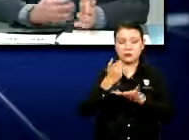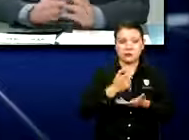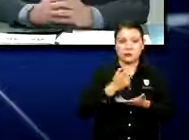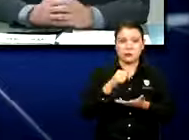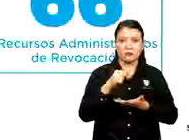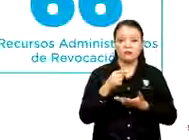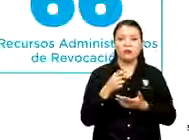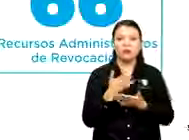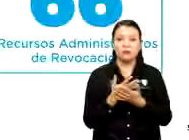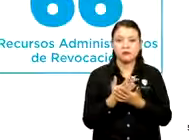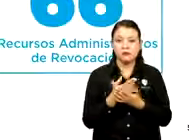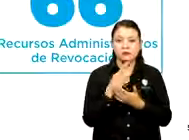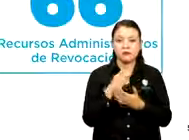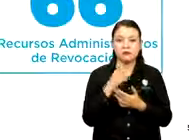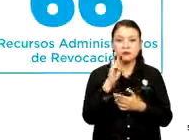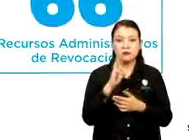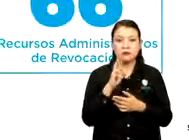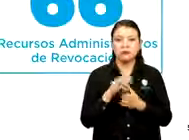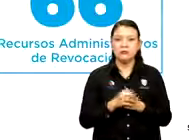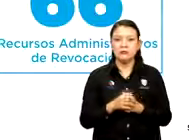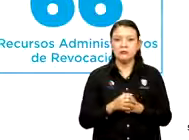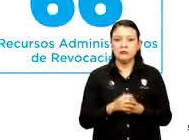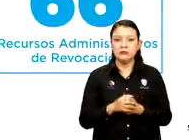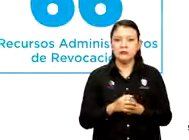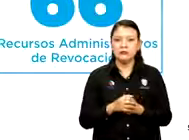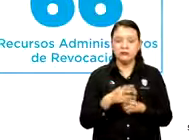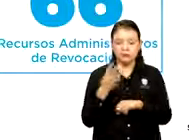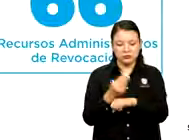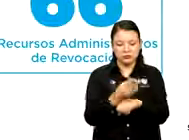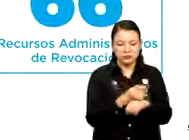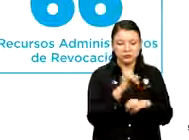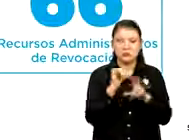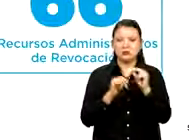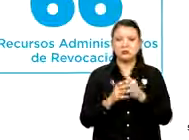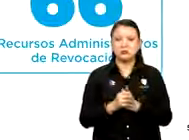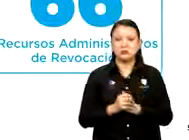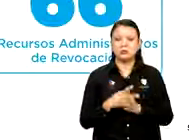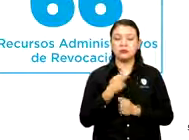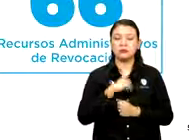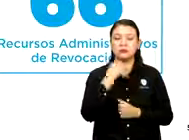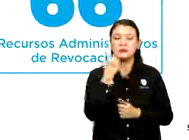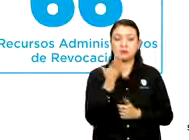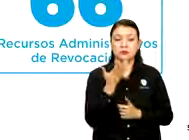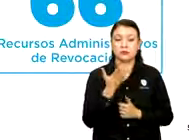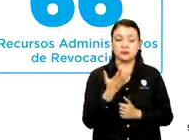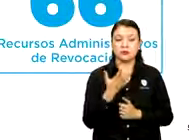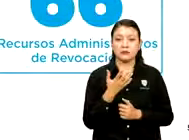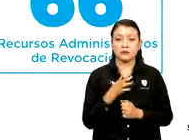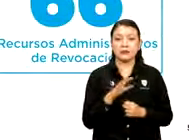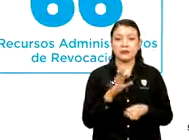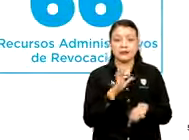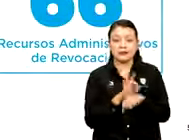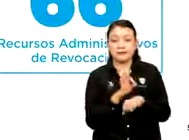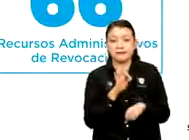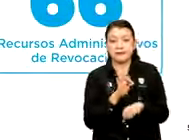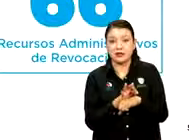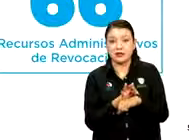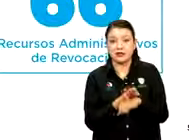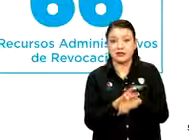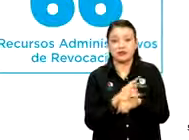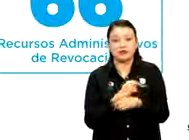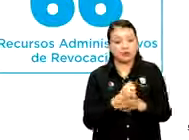están siendo atendidos por esta secretaría con esto lo que queremos establecer es que los medios de defensa se han proporcionado